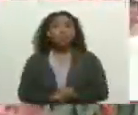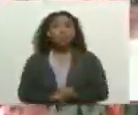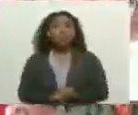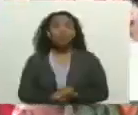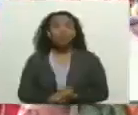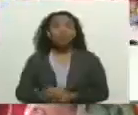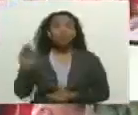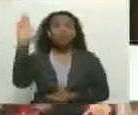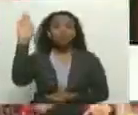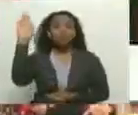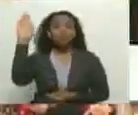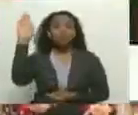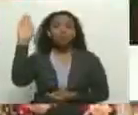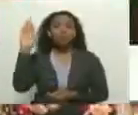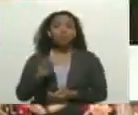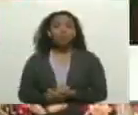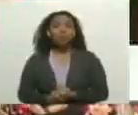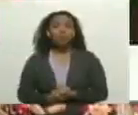Juramentarse.